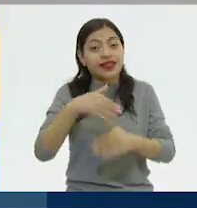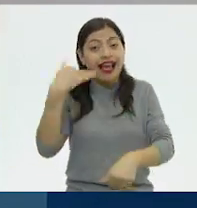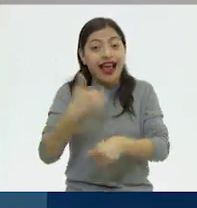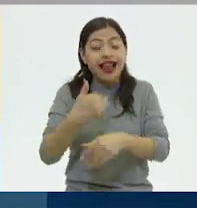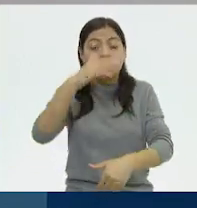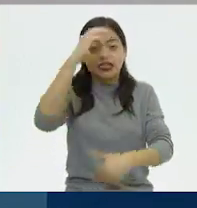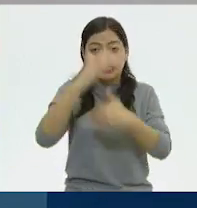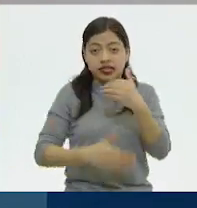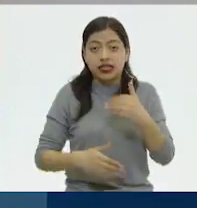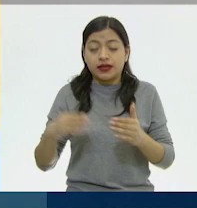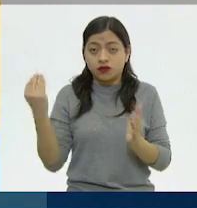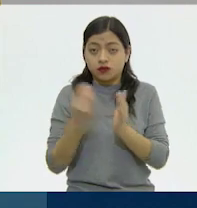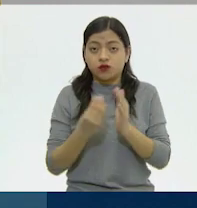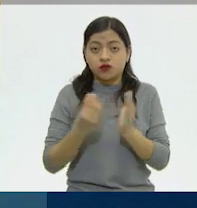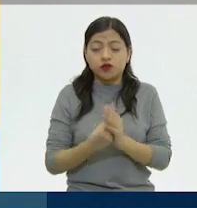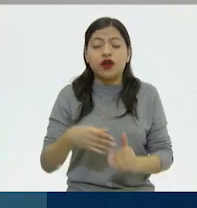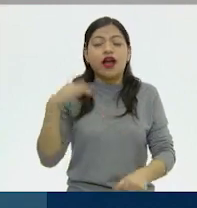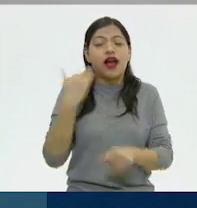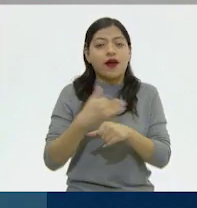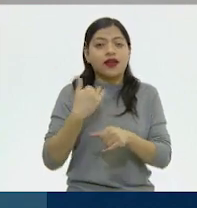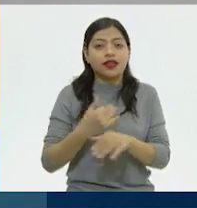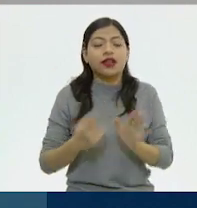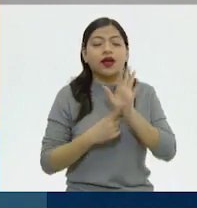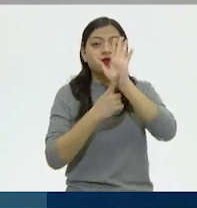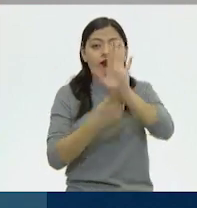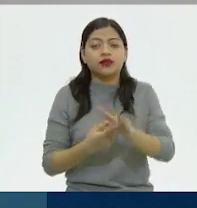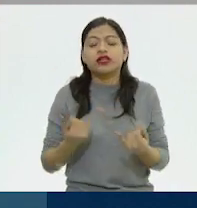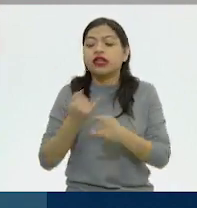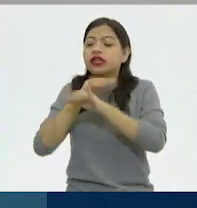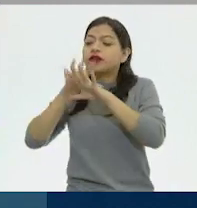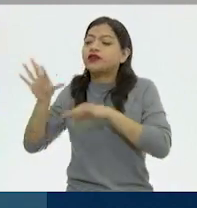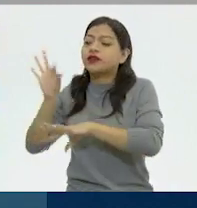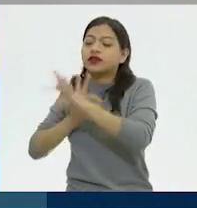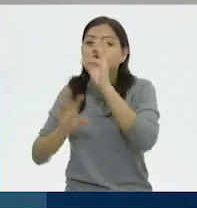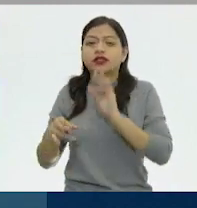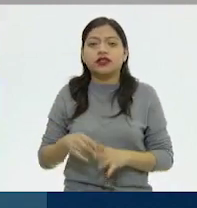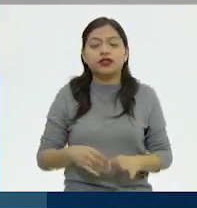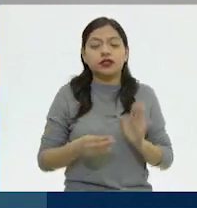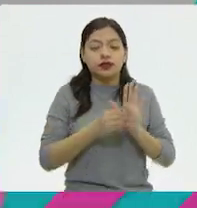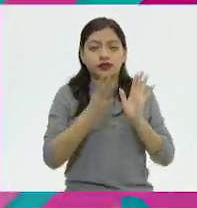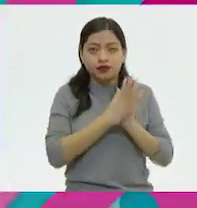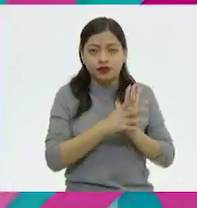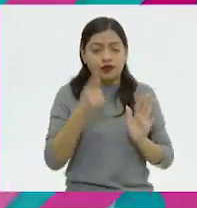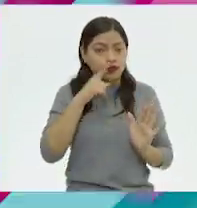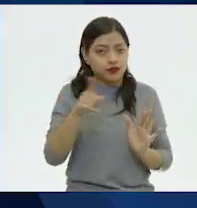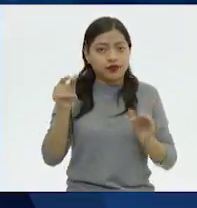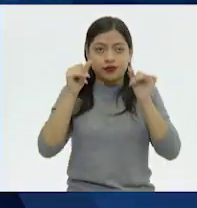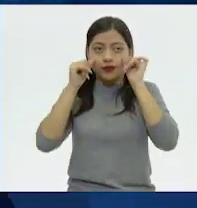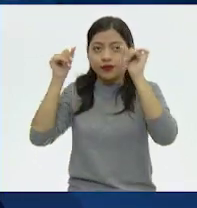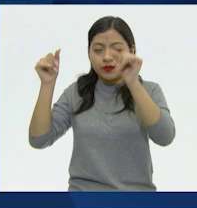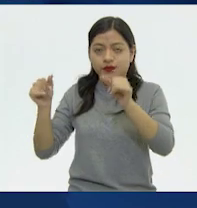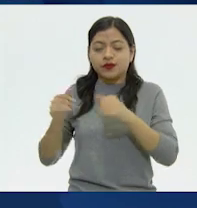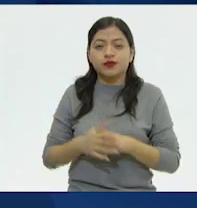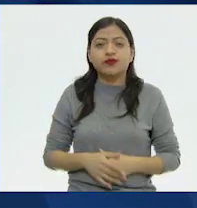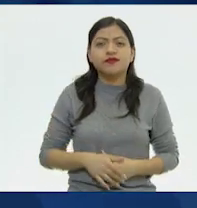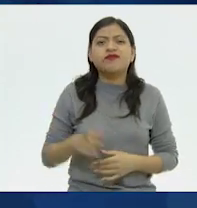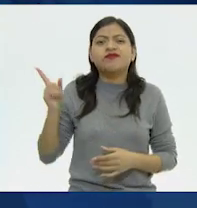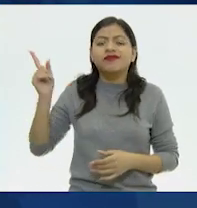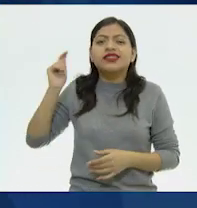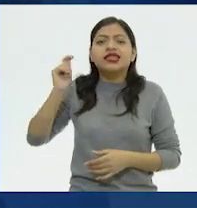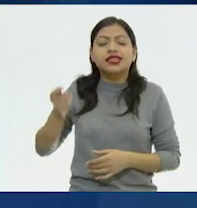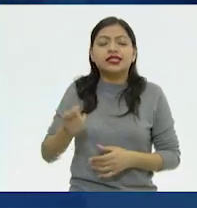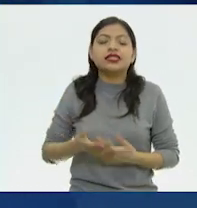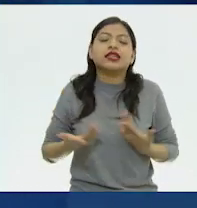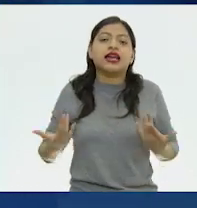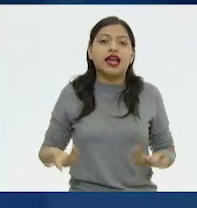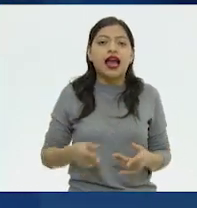clase de repaso precisamente con un organizador gráfico al cual quiero que prestes mucha atención. Los esquemas son resúmenes